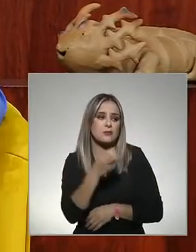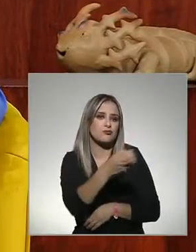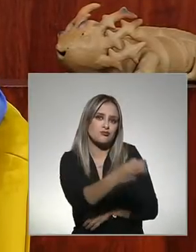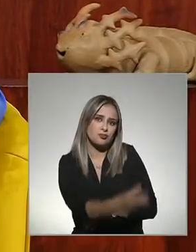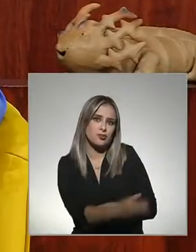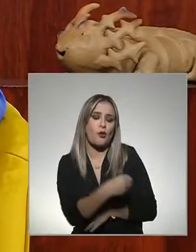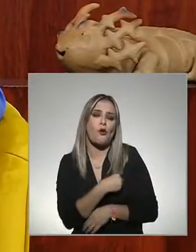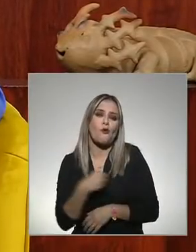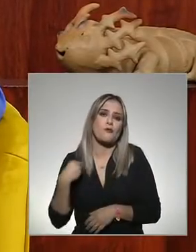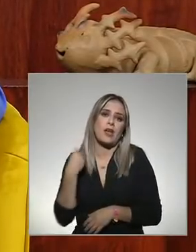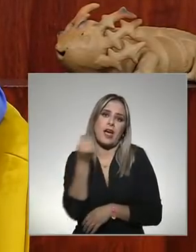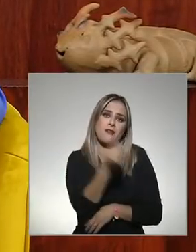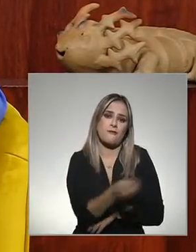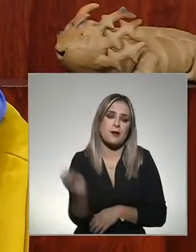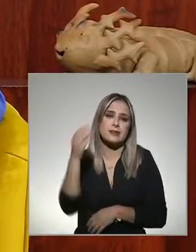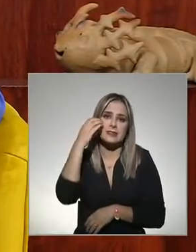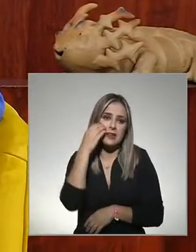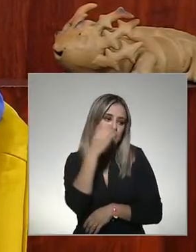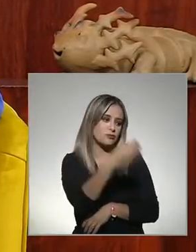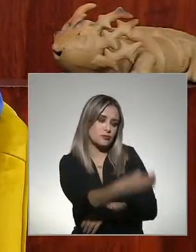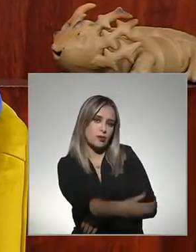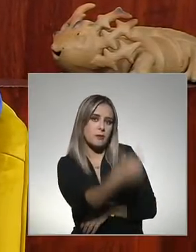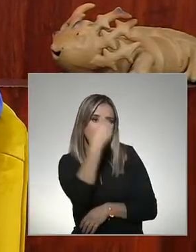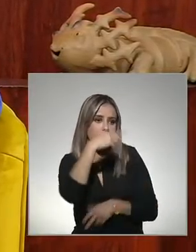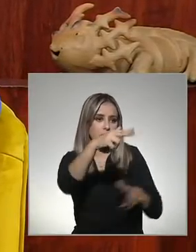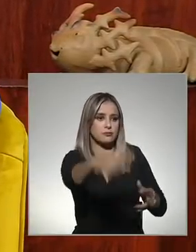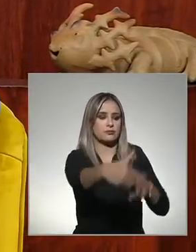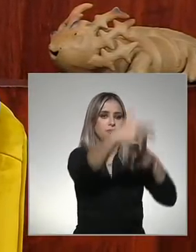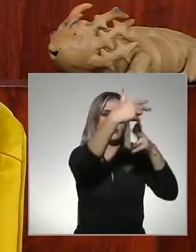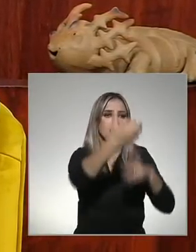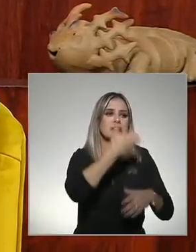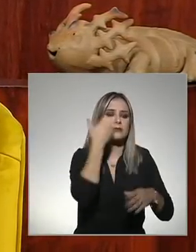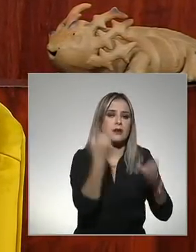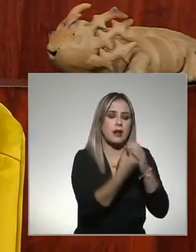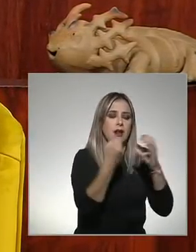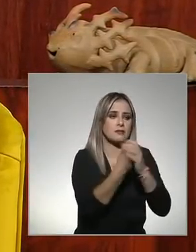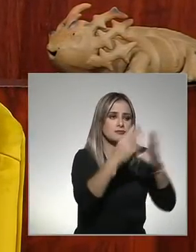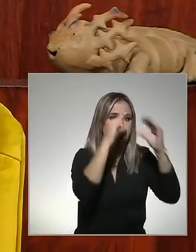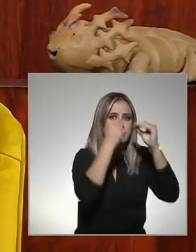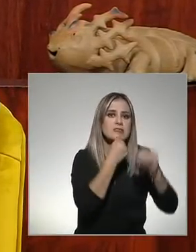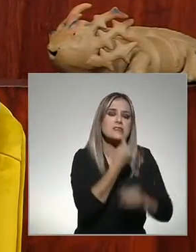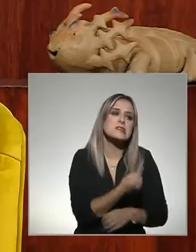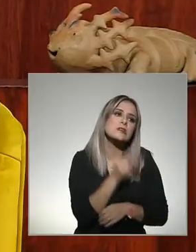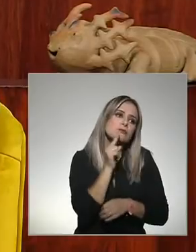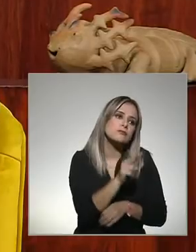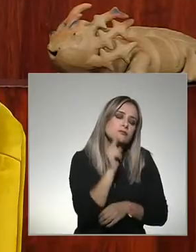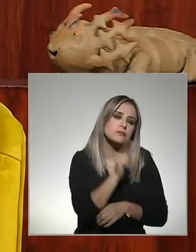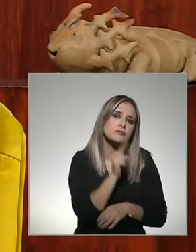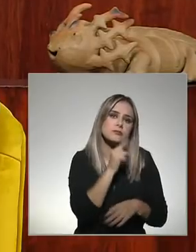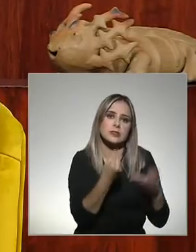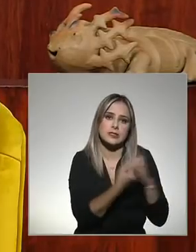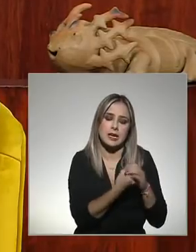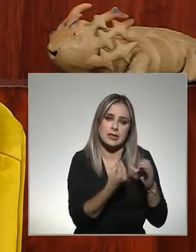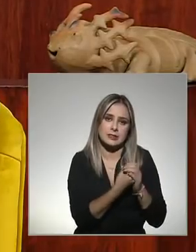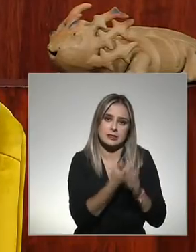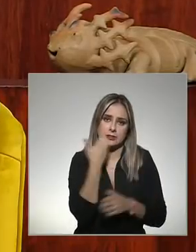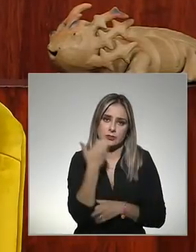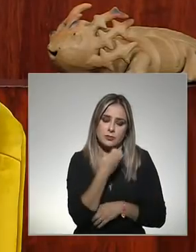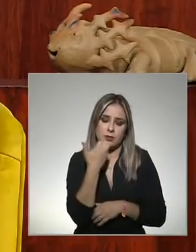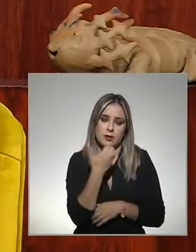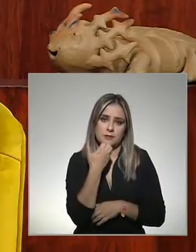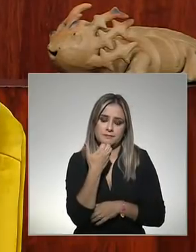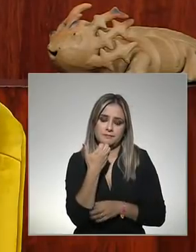obligatorio, ¿no? Sí. Que en casa hubiera un dispositivo para poder continuar con las clases. Y yo creo que ahí hay que estar muy,